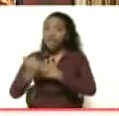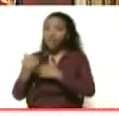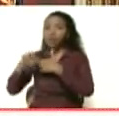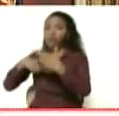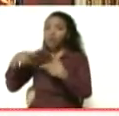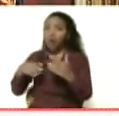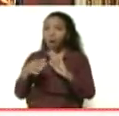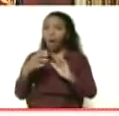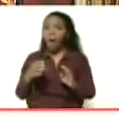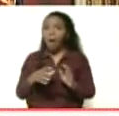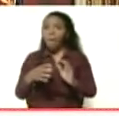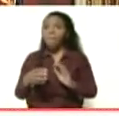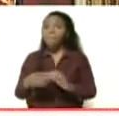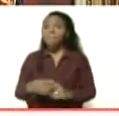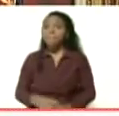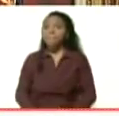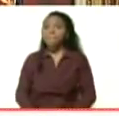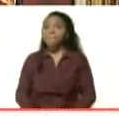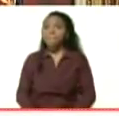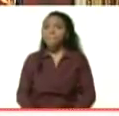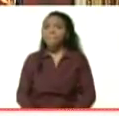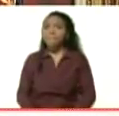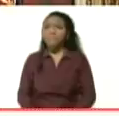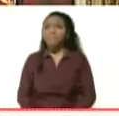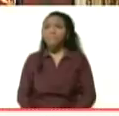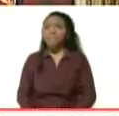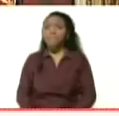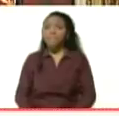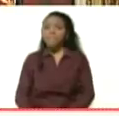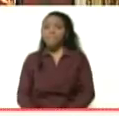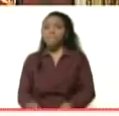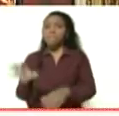Plan de la Patria 2025, el legado de nuestro comandante Chávez.